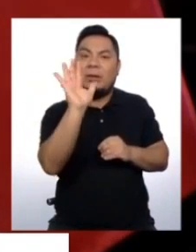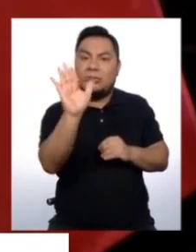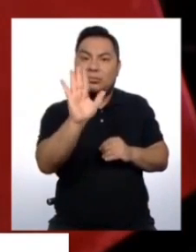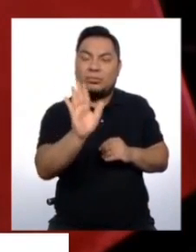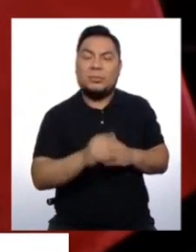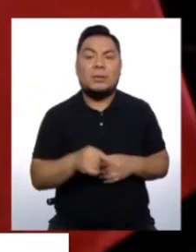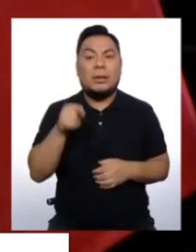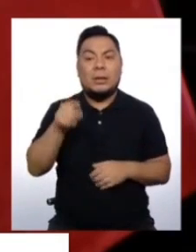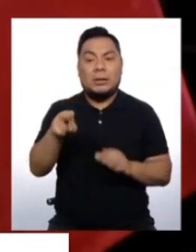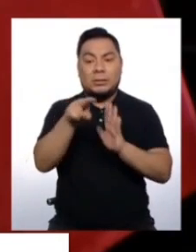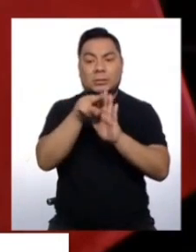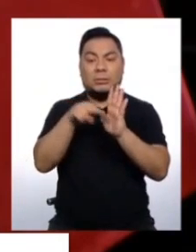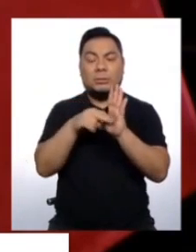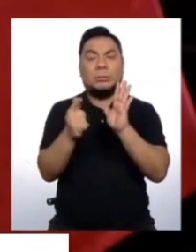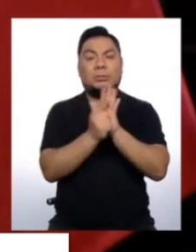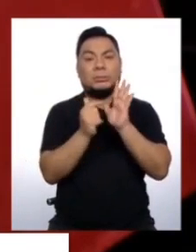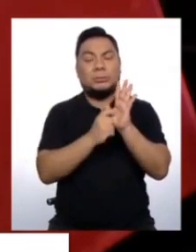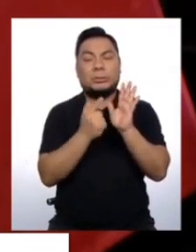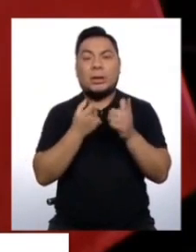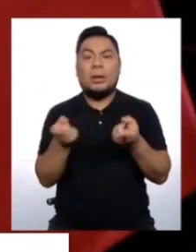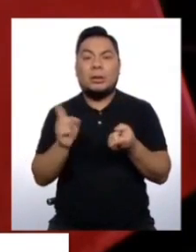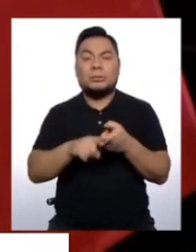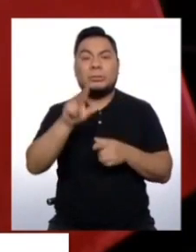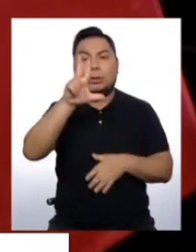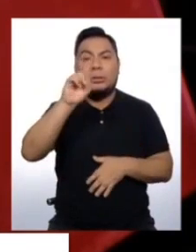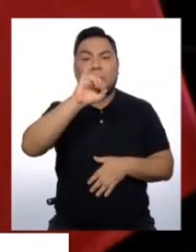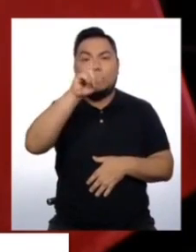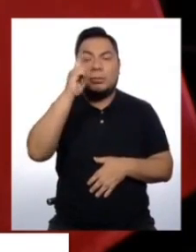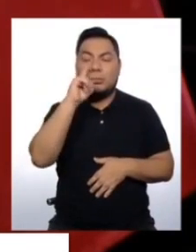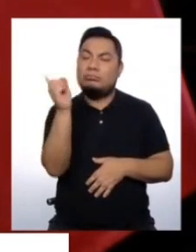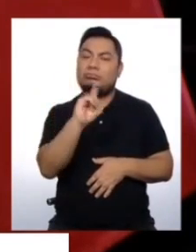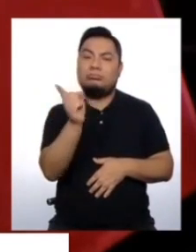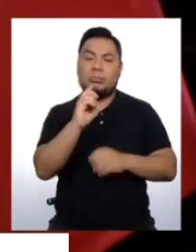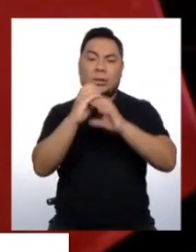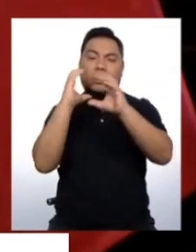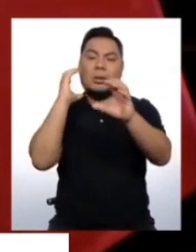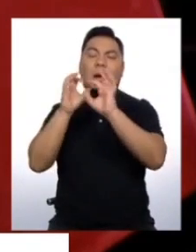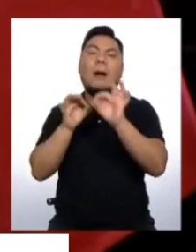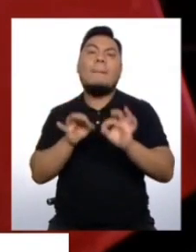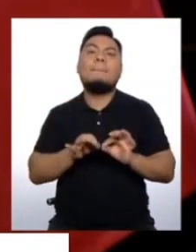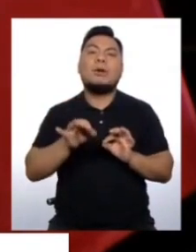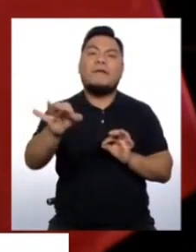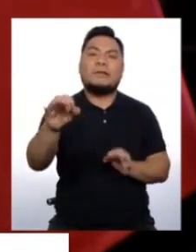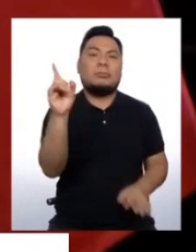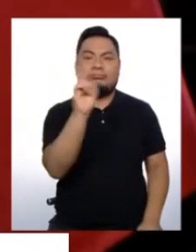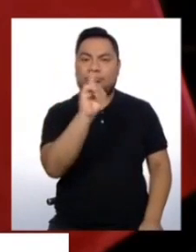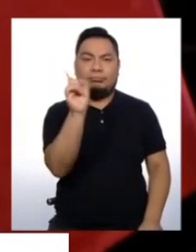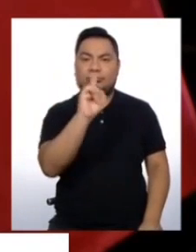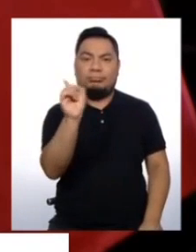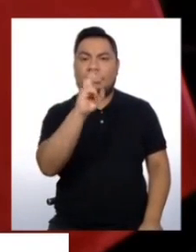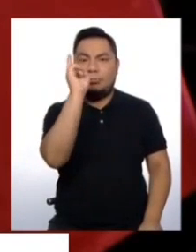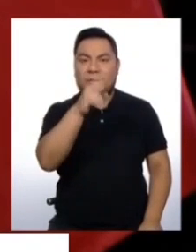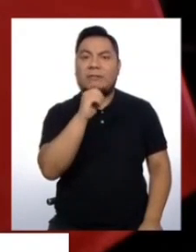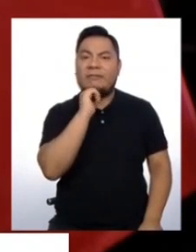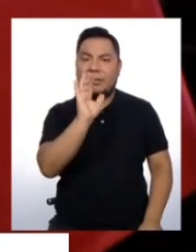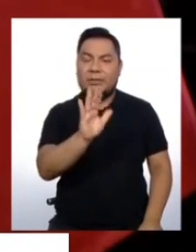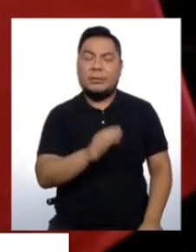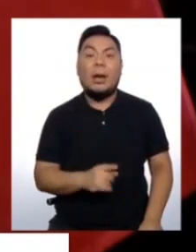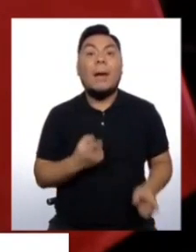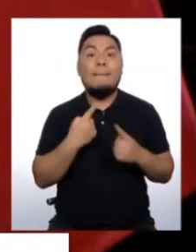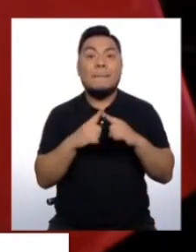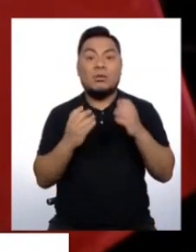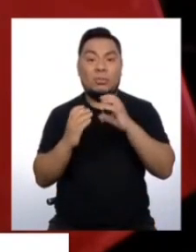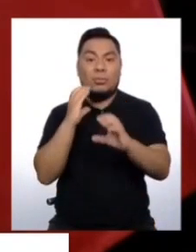Esta norma, este decreto supremo, hasta el 30 de junio no permite el transporte interprovincial, pero sí hay